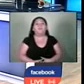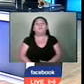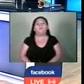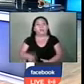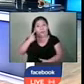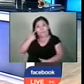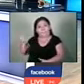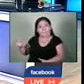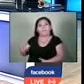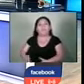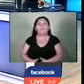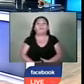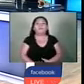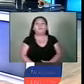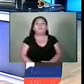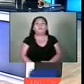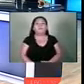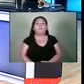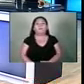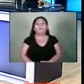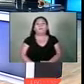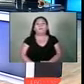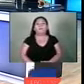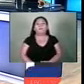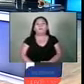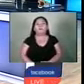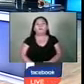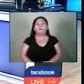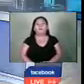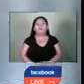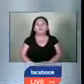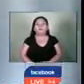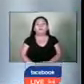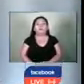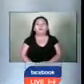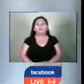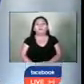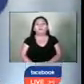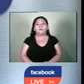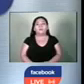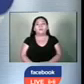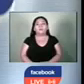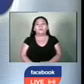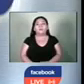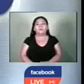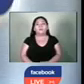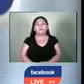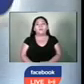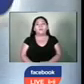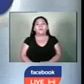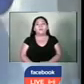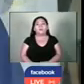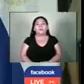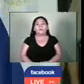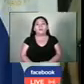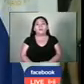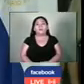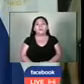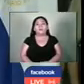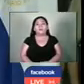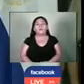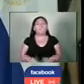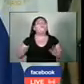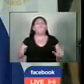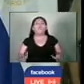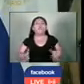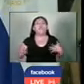Escuchemos. En otros lugares generalmente. Aquí no. Aquí es dinero que se va a ver aquí. Y lo